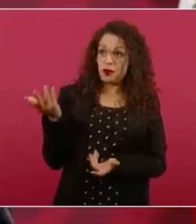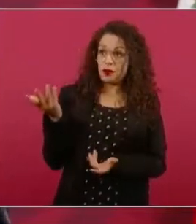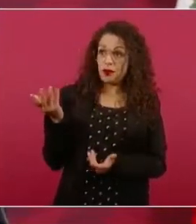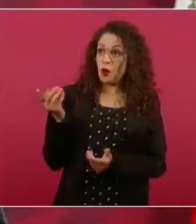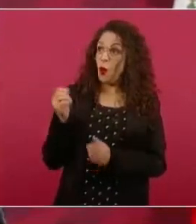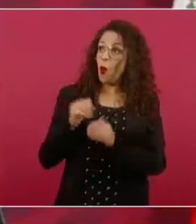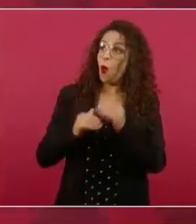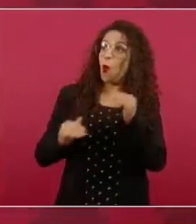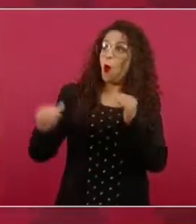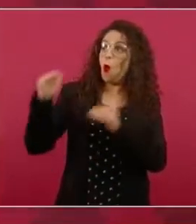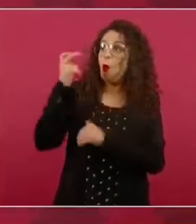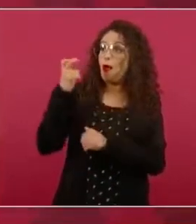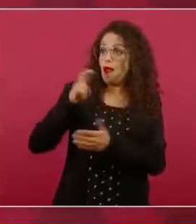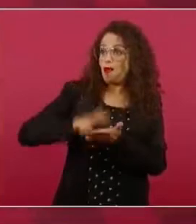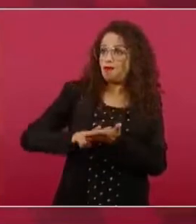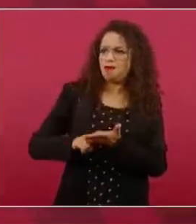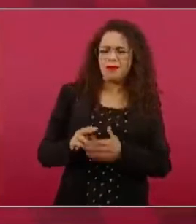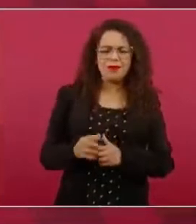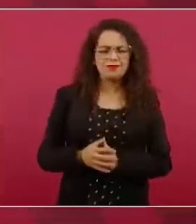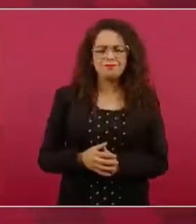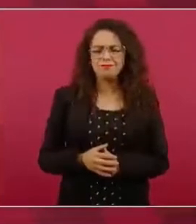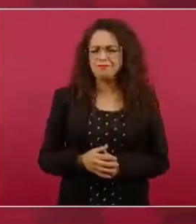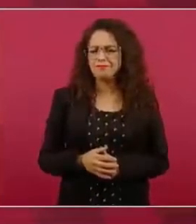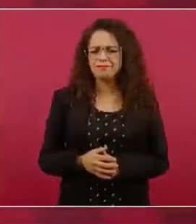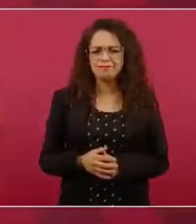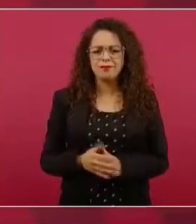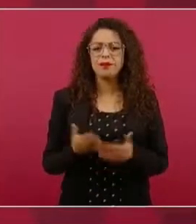lo máximo. Y todavía